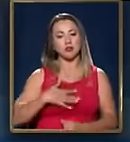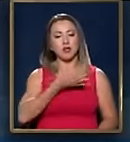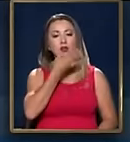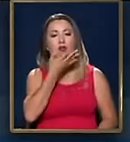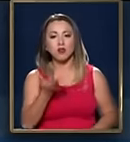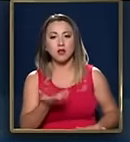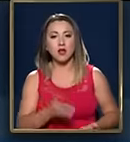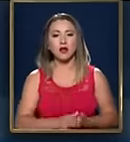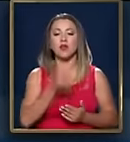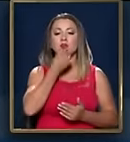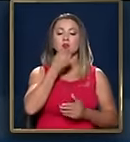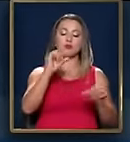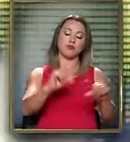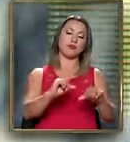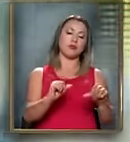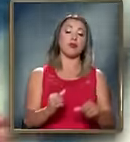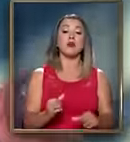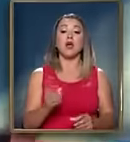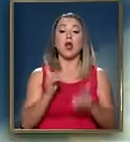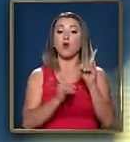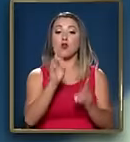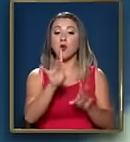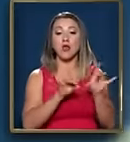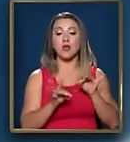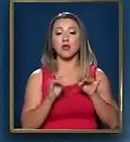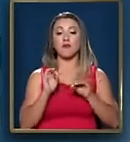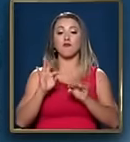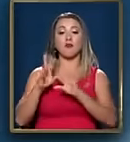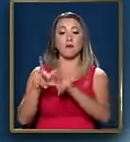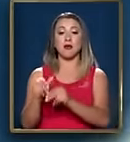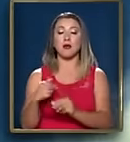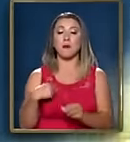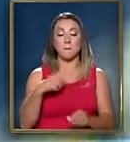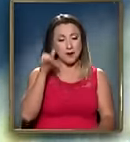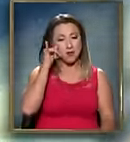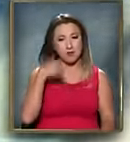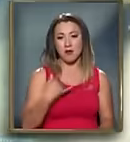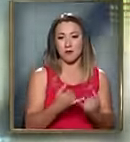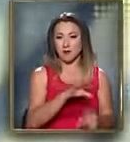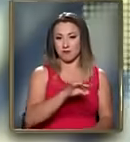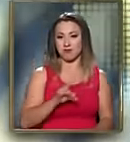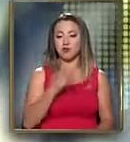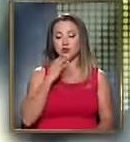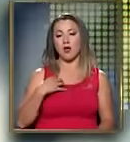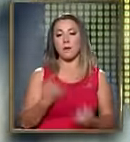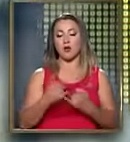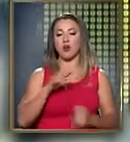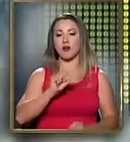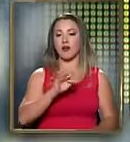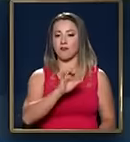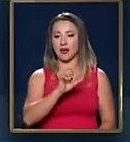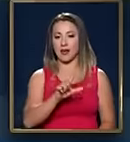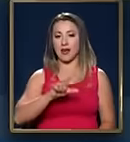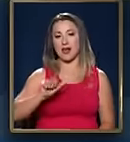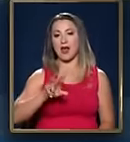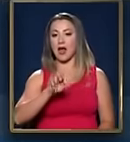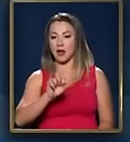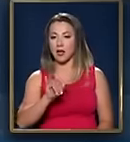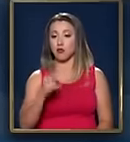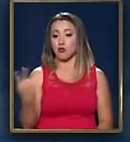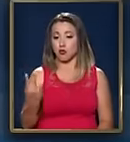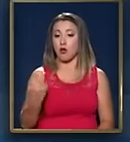contarles que así como uno no elige los parientes, tampoco elige los amigos, weón. Perdónenme, yo soy amigo de Rafael Garay.